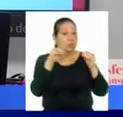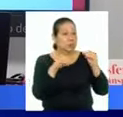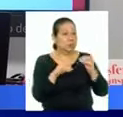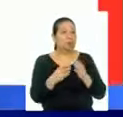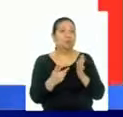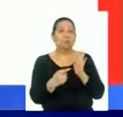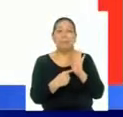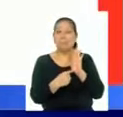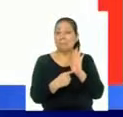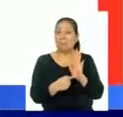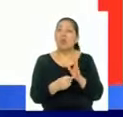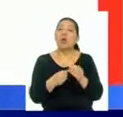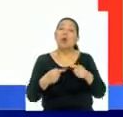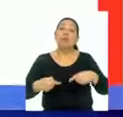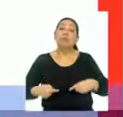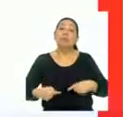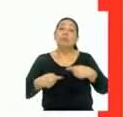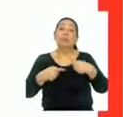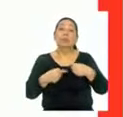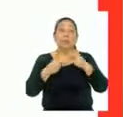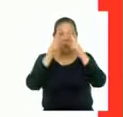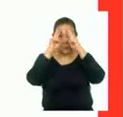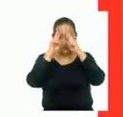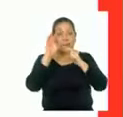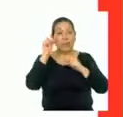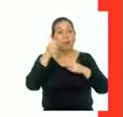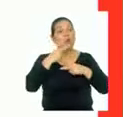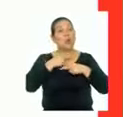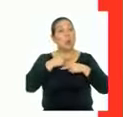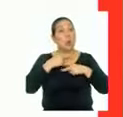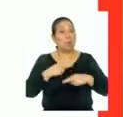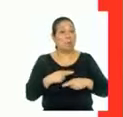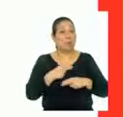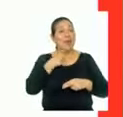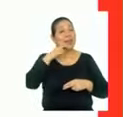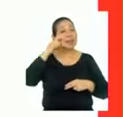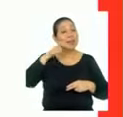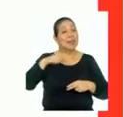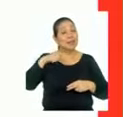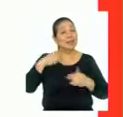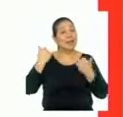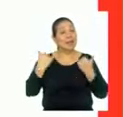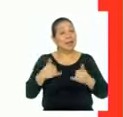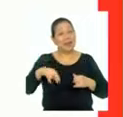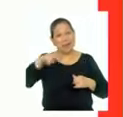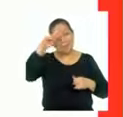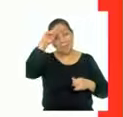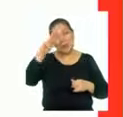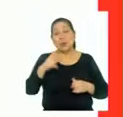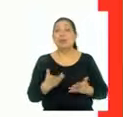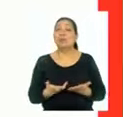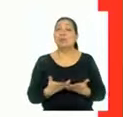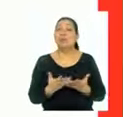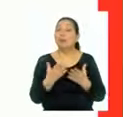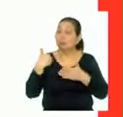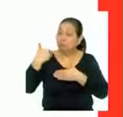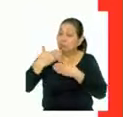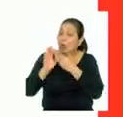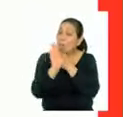ese rostro de competitividad y de respeto a los derechos humanos que es necesario fortalecer en el país. Y finalmente,